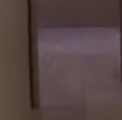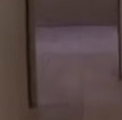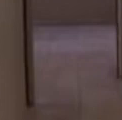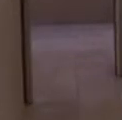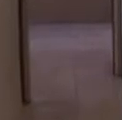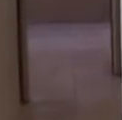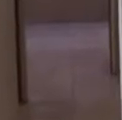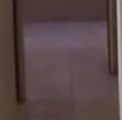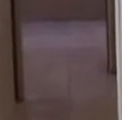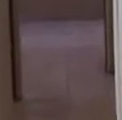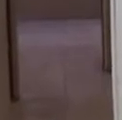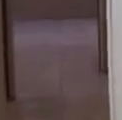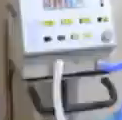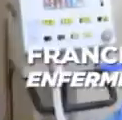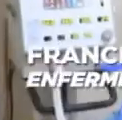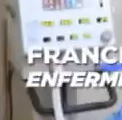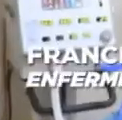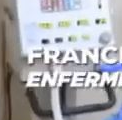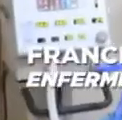gracias